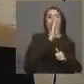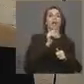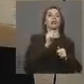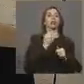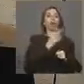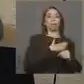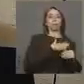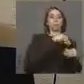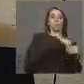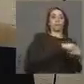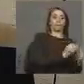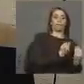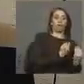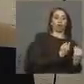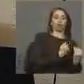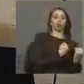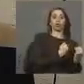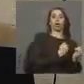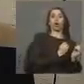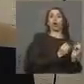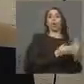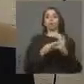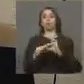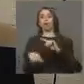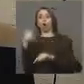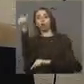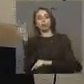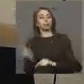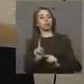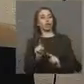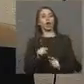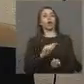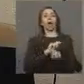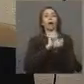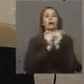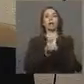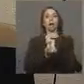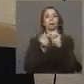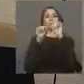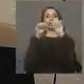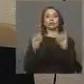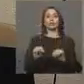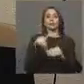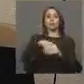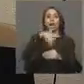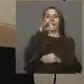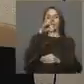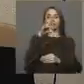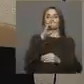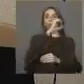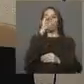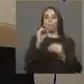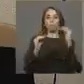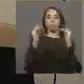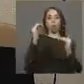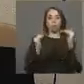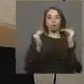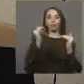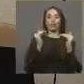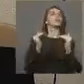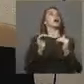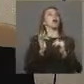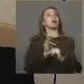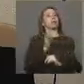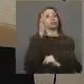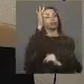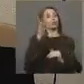nadie. Pero como cambiamos al sistema proporcional en buena hora, vamos a tener el mismo problema probablemente en